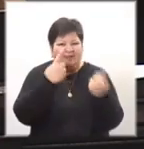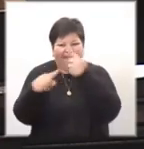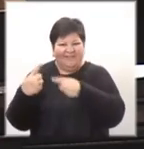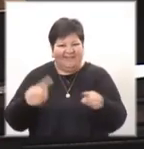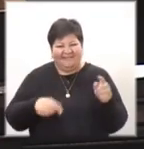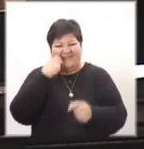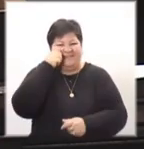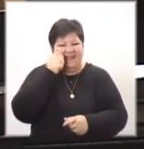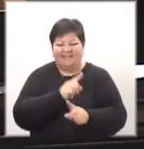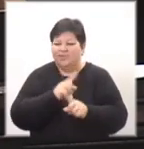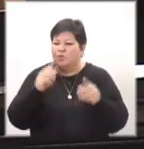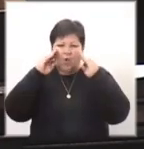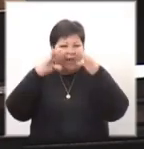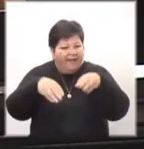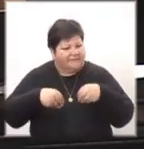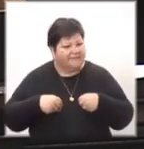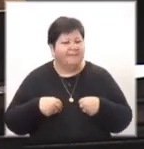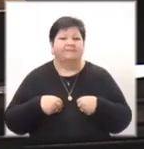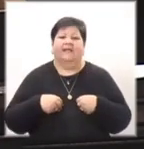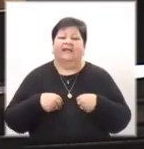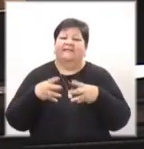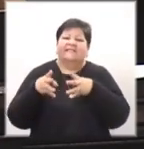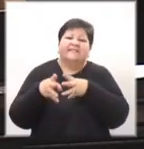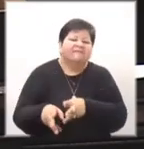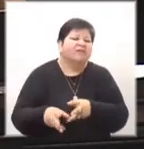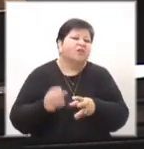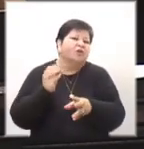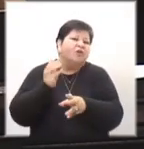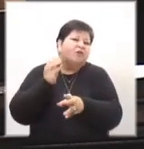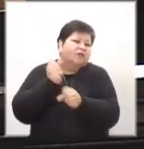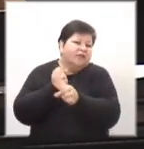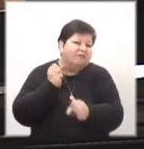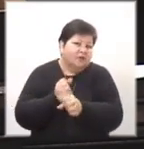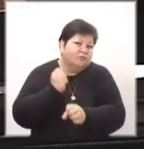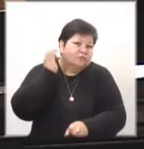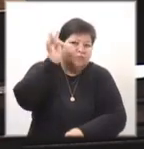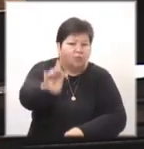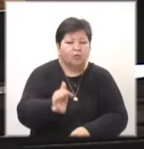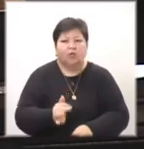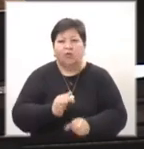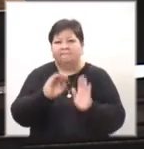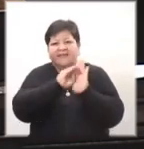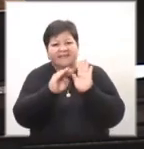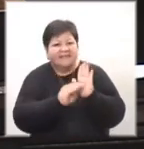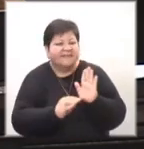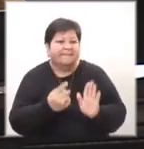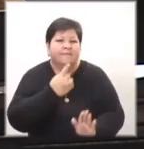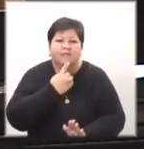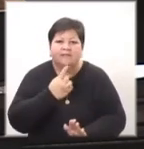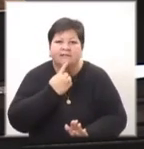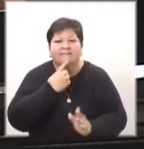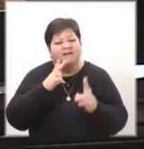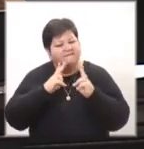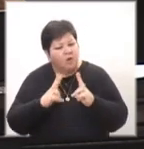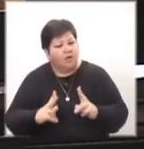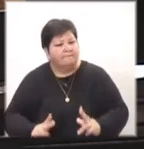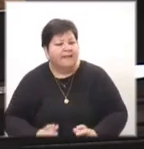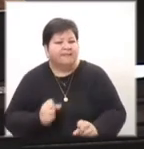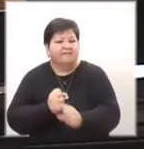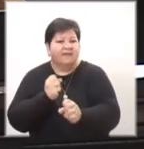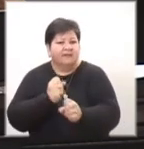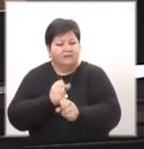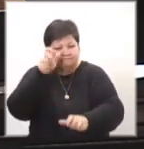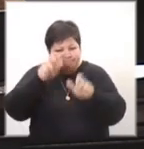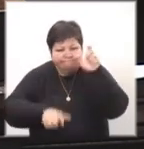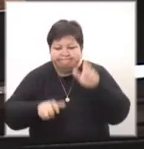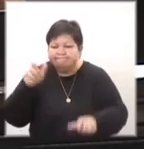no aborda los desafíos del futuro del trabajo, no genera medidas de políticas para la formalización de los trabajadores,